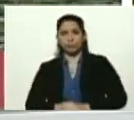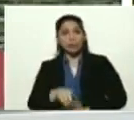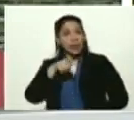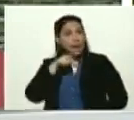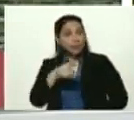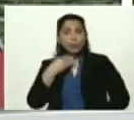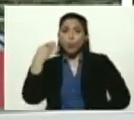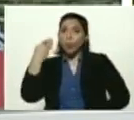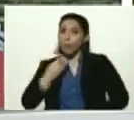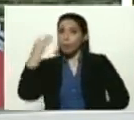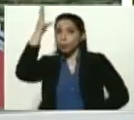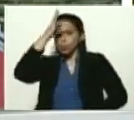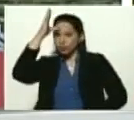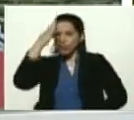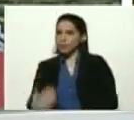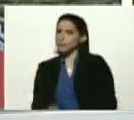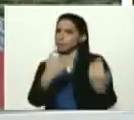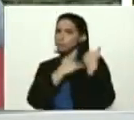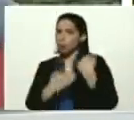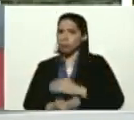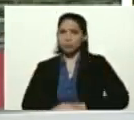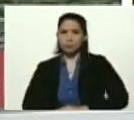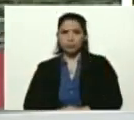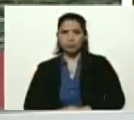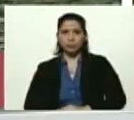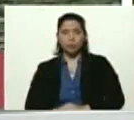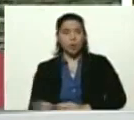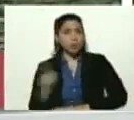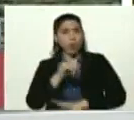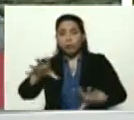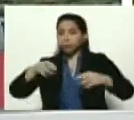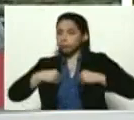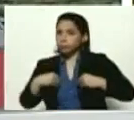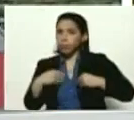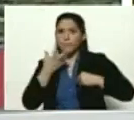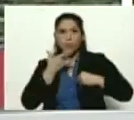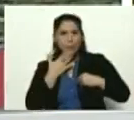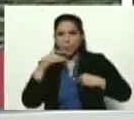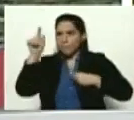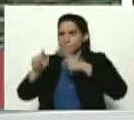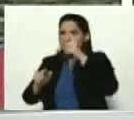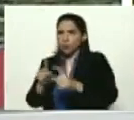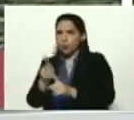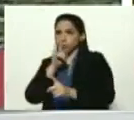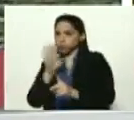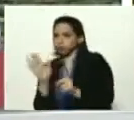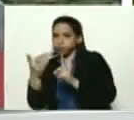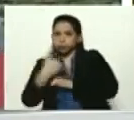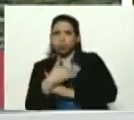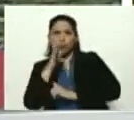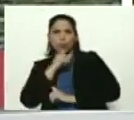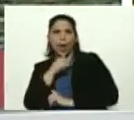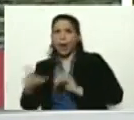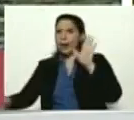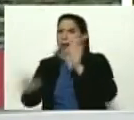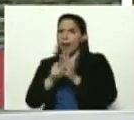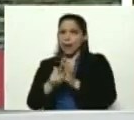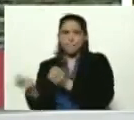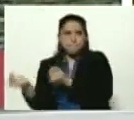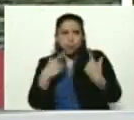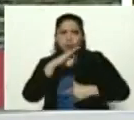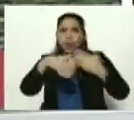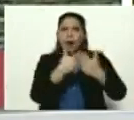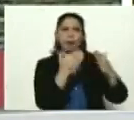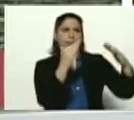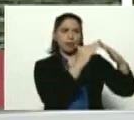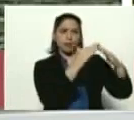ti, joven, consciente y responsable. No aceptemos que trocheros que pasan ilegales de Colombia y de Brasil lleguen al